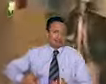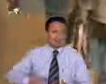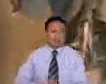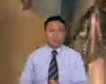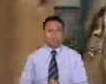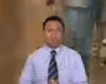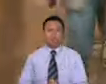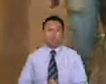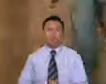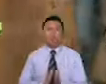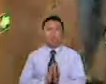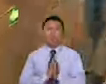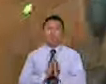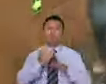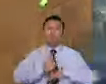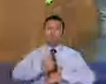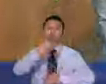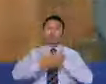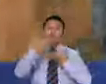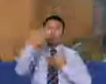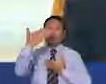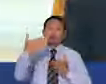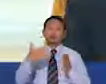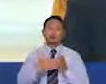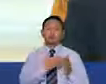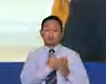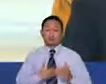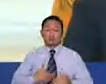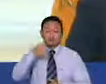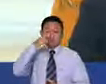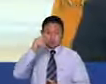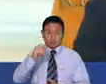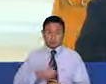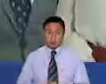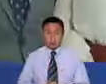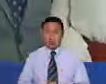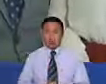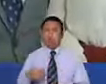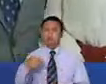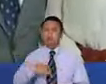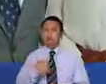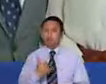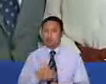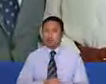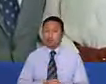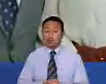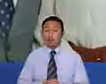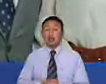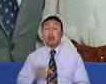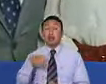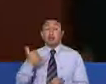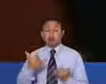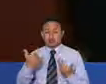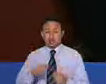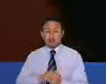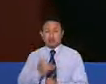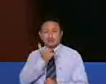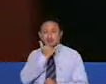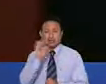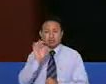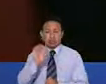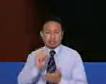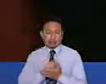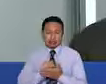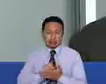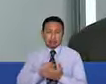La solicitud de juicio político en contra del presidente de la República, Guillermo Lasso, se completará, esta vez sin errores, aseguran los